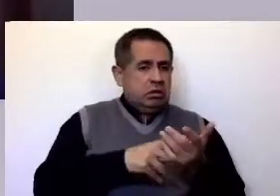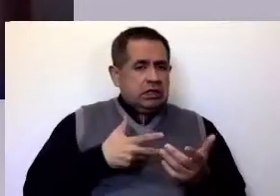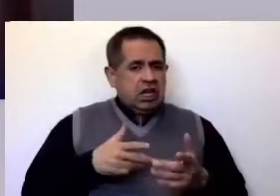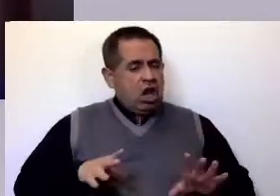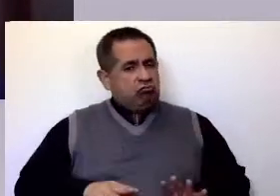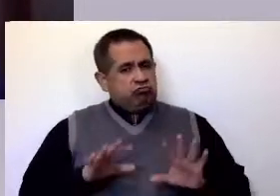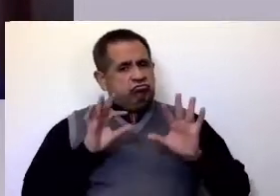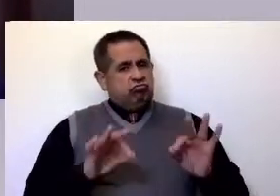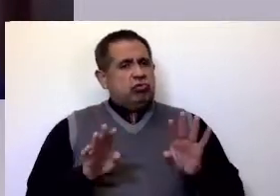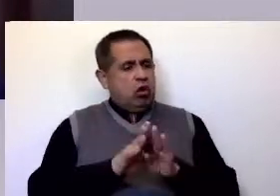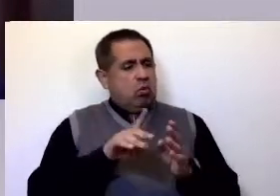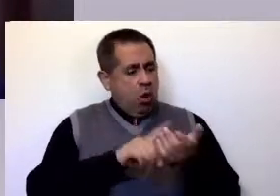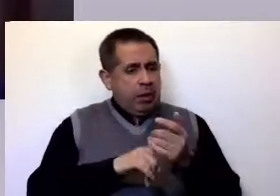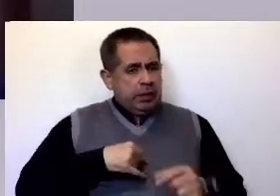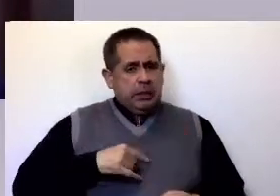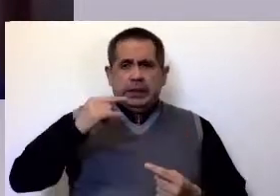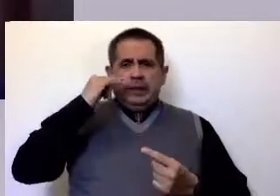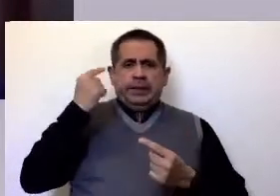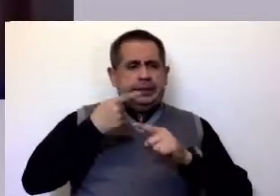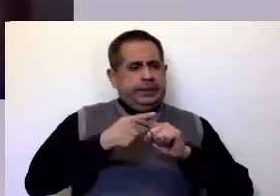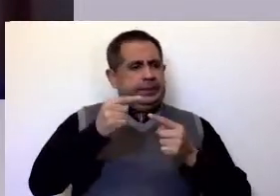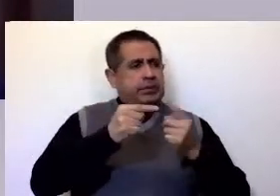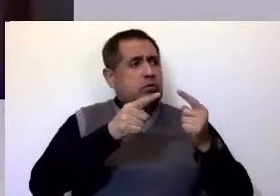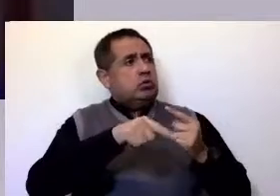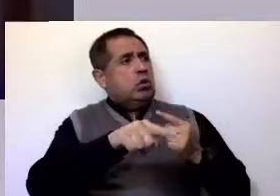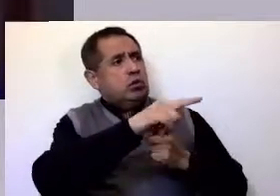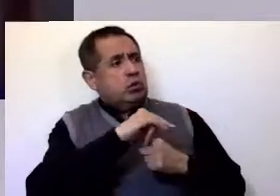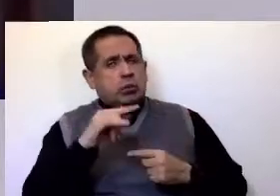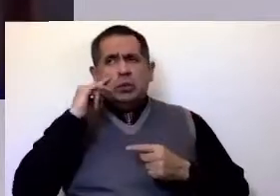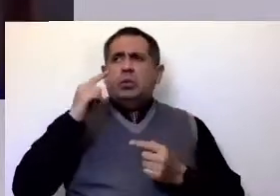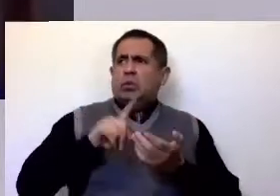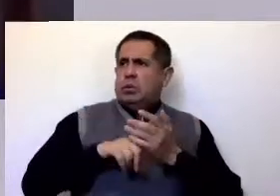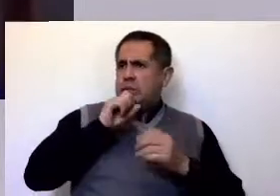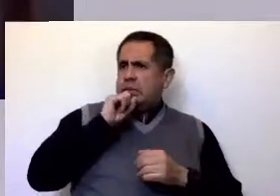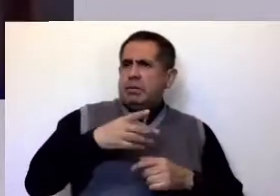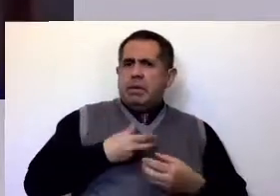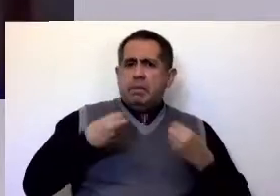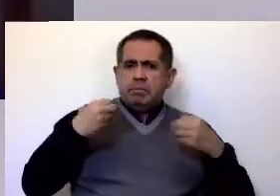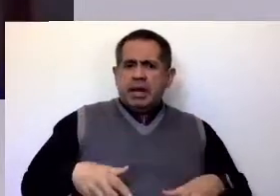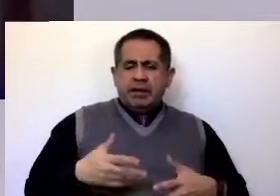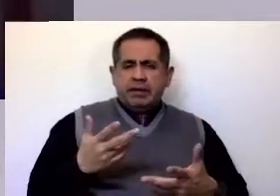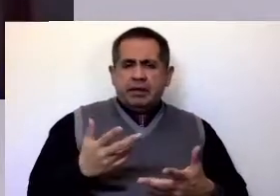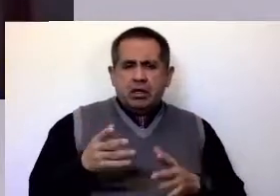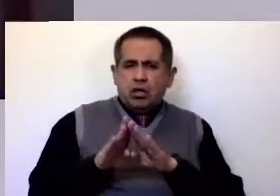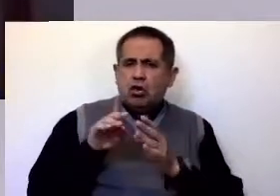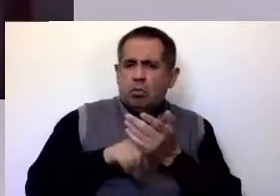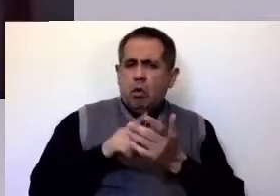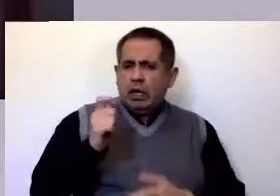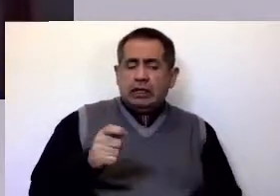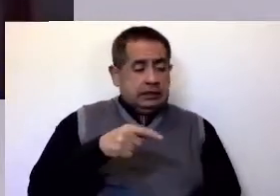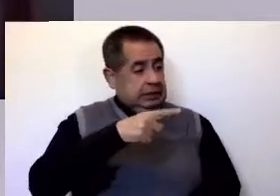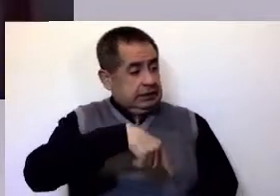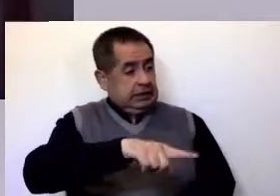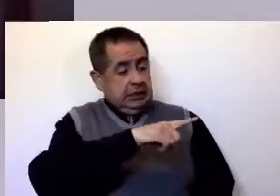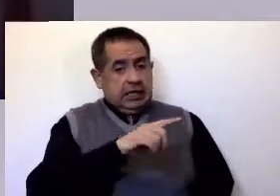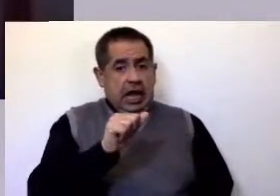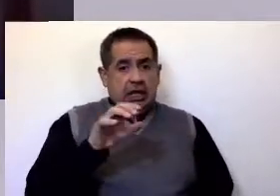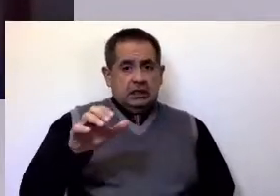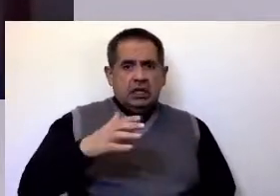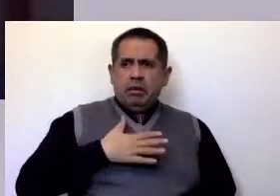expresar un agravio diferenciado el resto de los demás integrantes de la sociedad es decir que cuenta con un interés